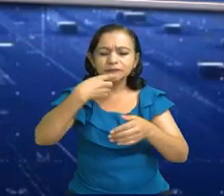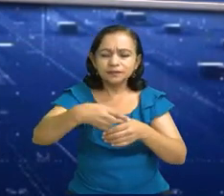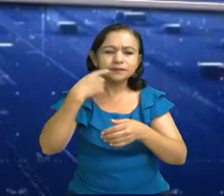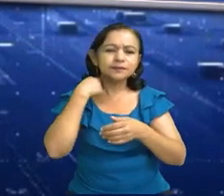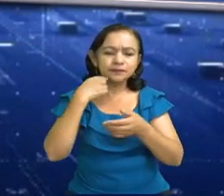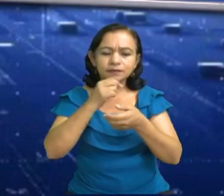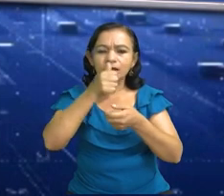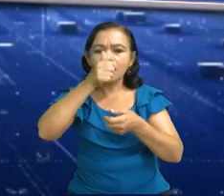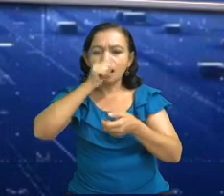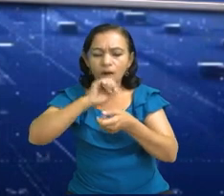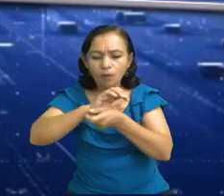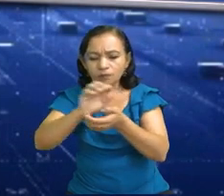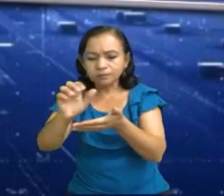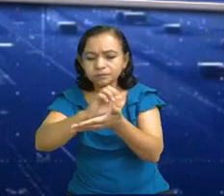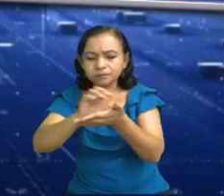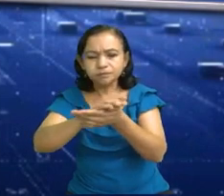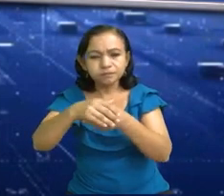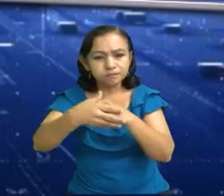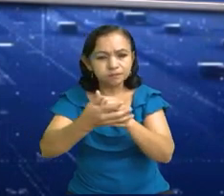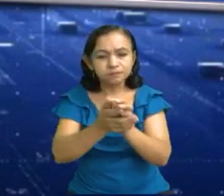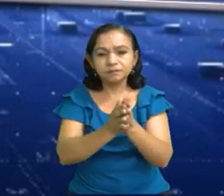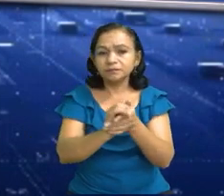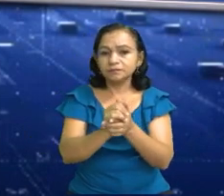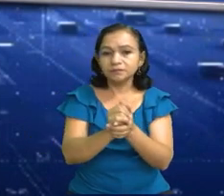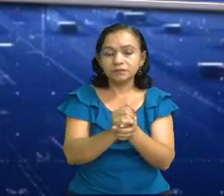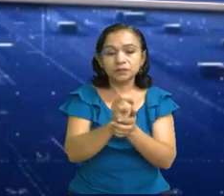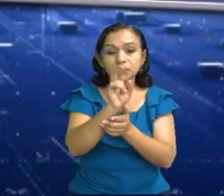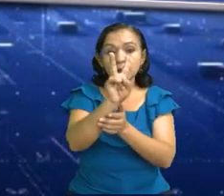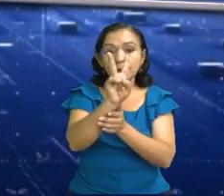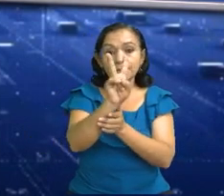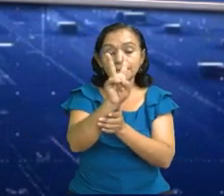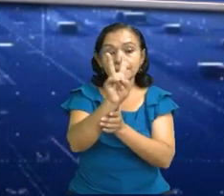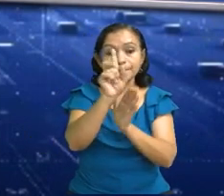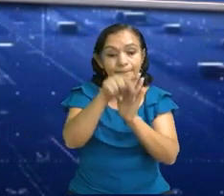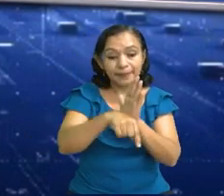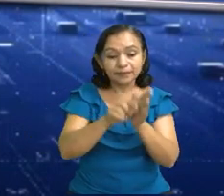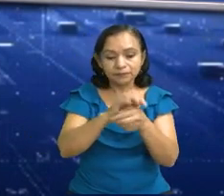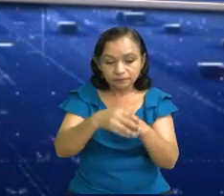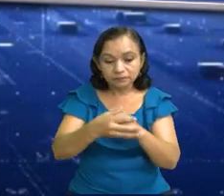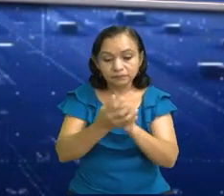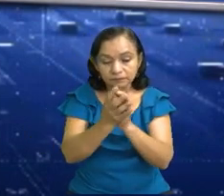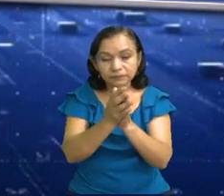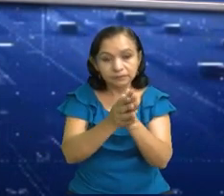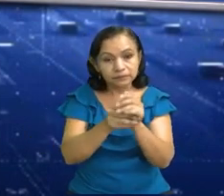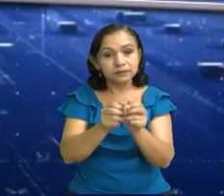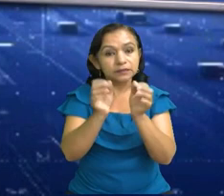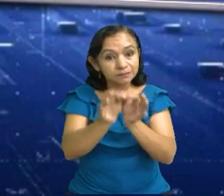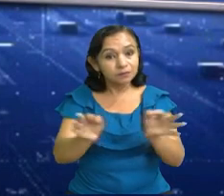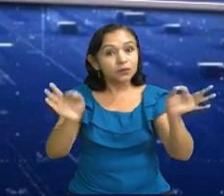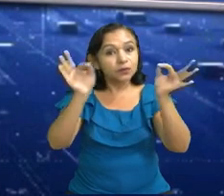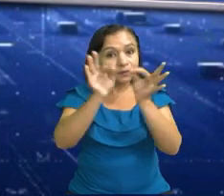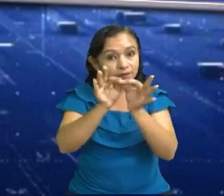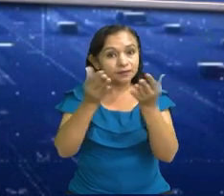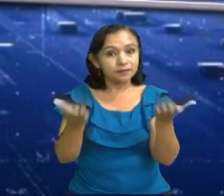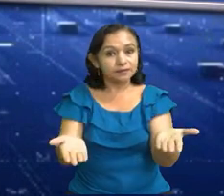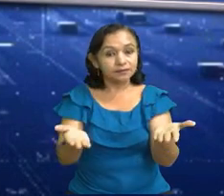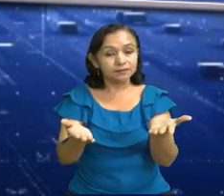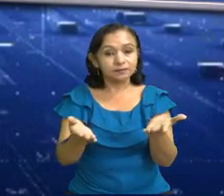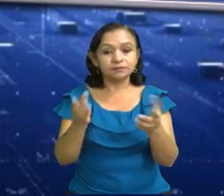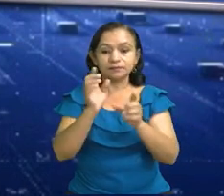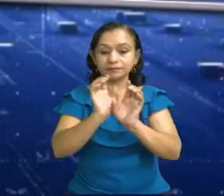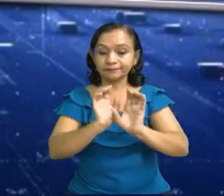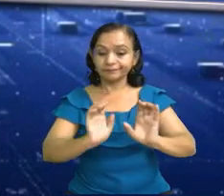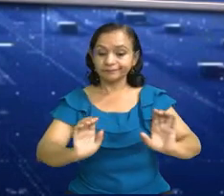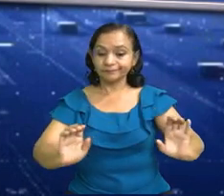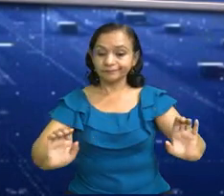con agua y jabón, al menos por 20 segundos, esto es muy importante. Y el asegurar que también nuestros niños